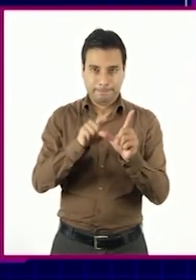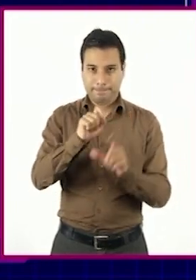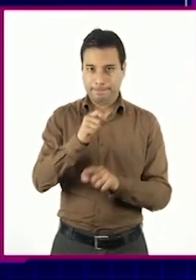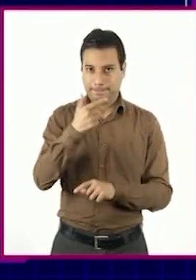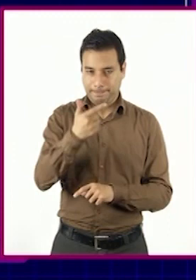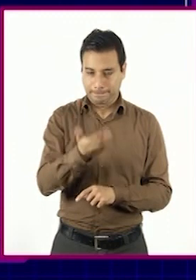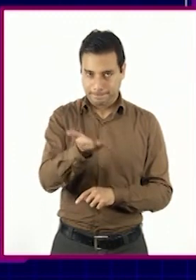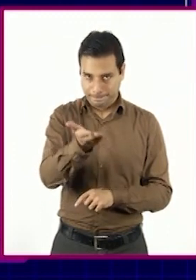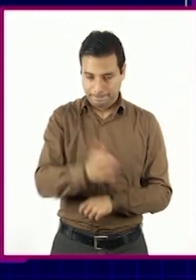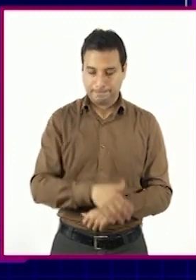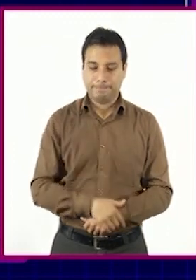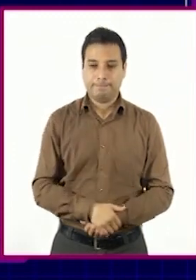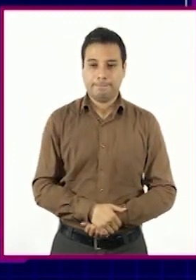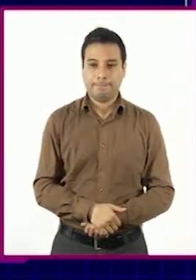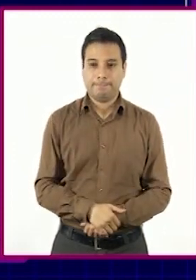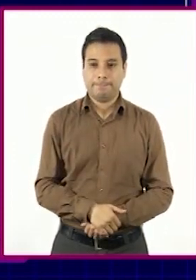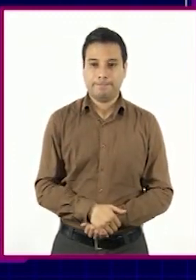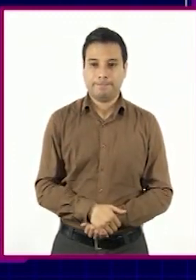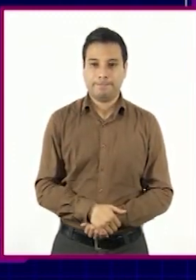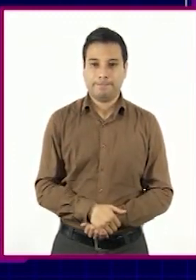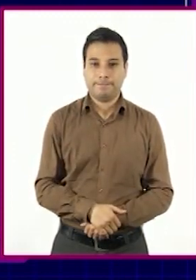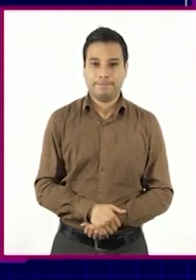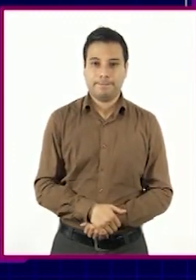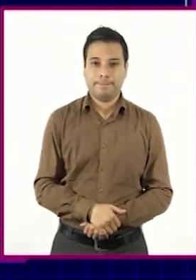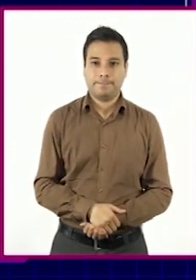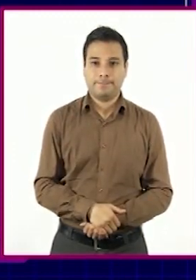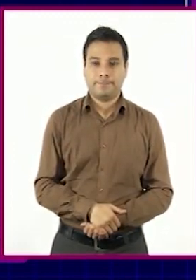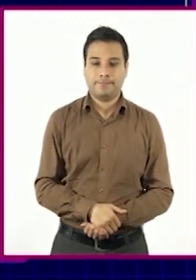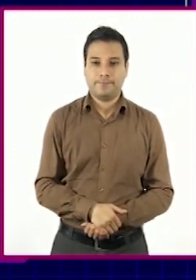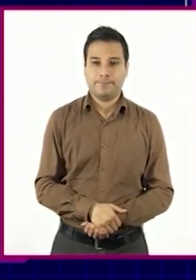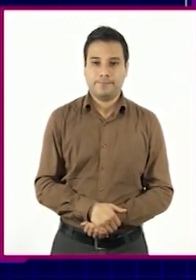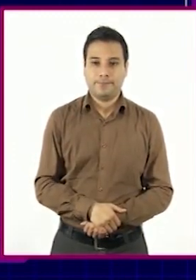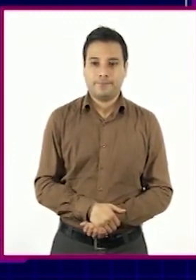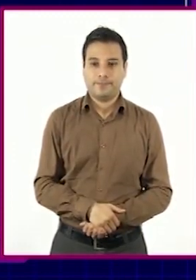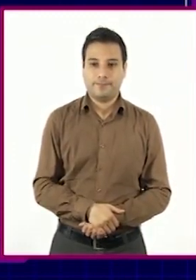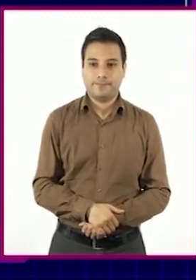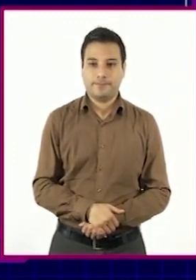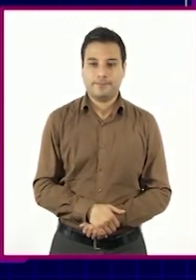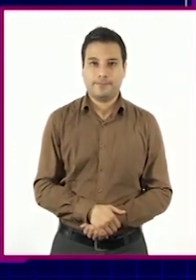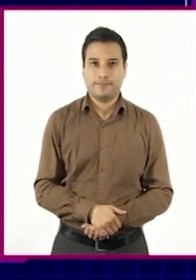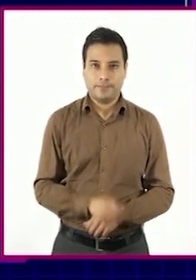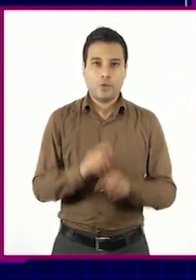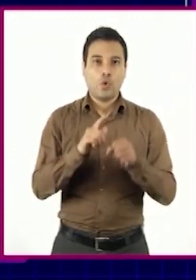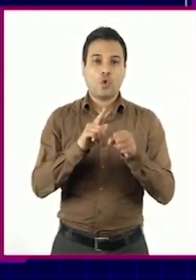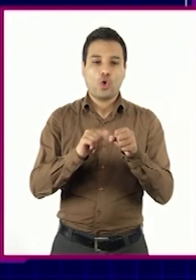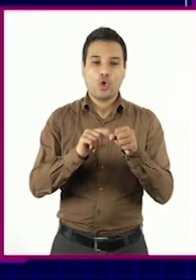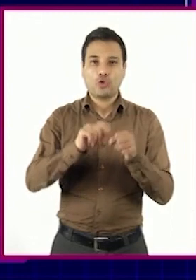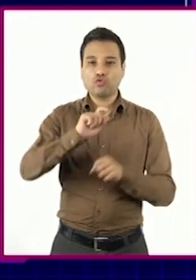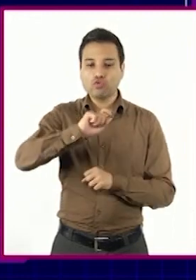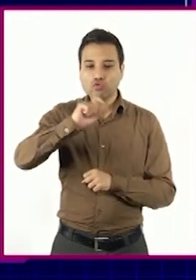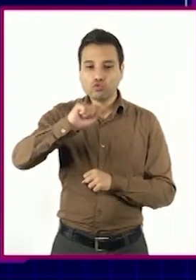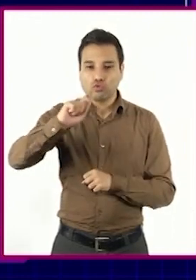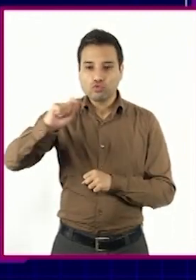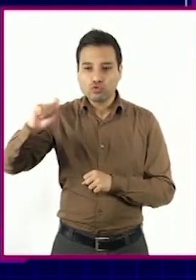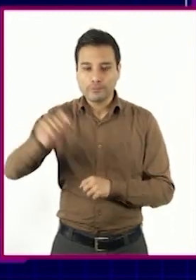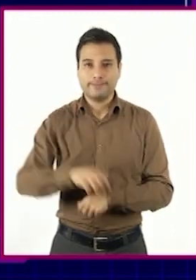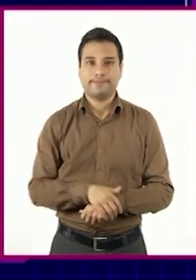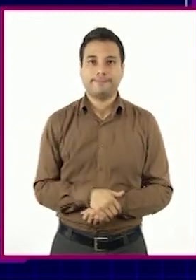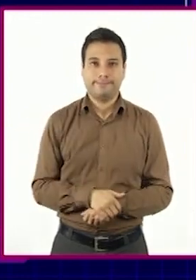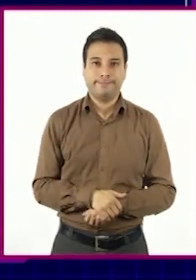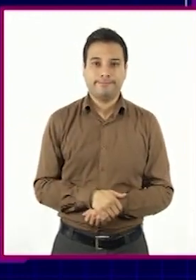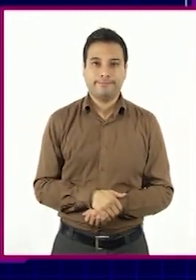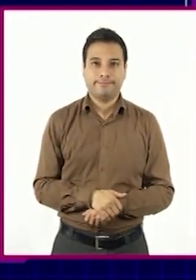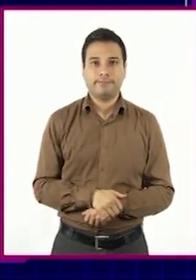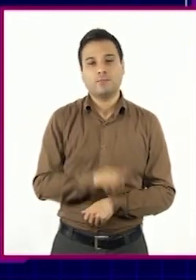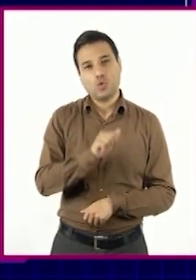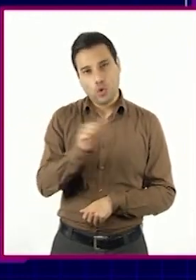Alineen la graduación con respecto al radio. Midan el ángulo de 27 grados y coloréenlo a su gusto. Como solo son 2